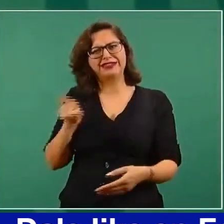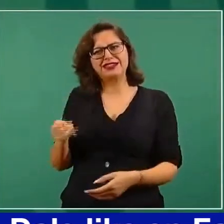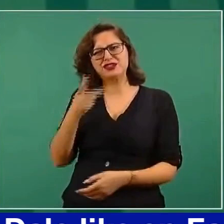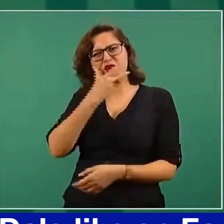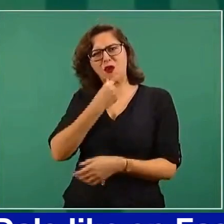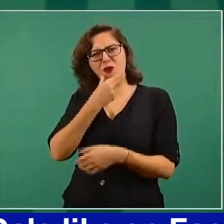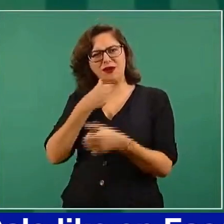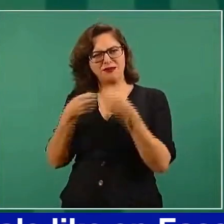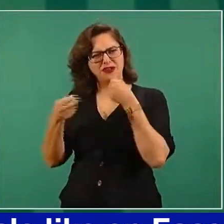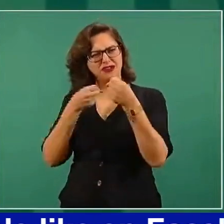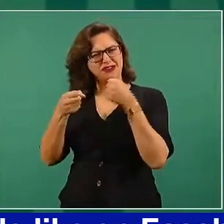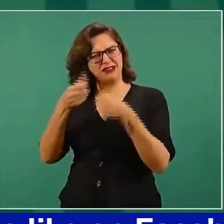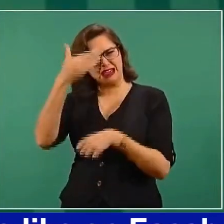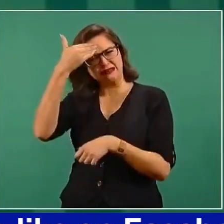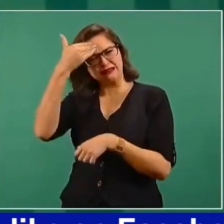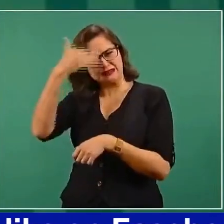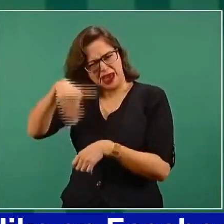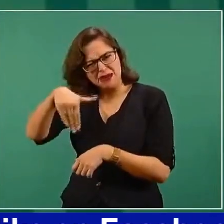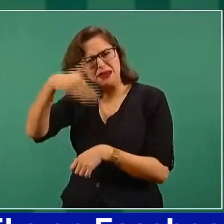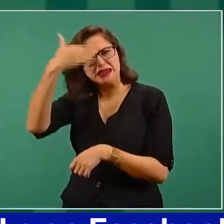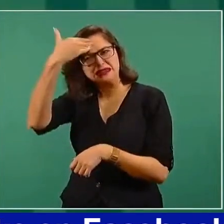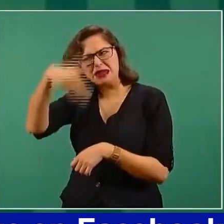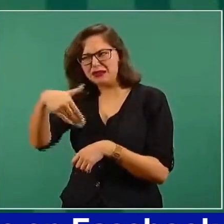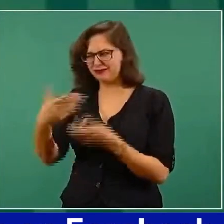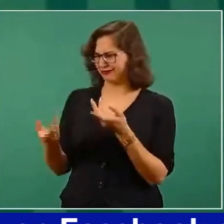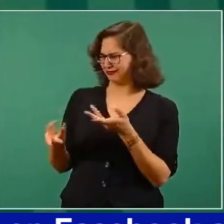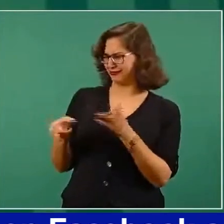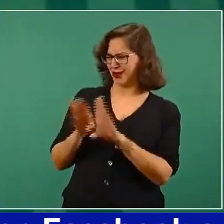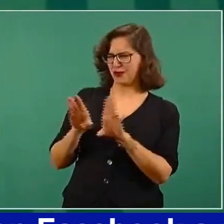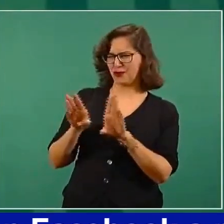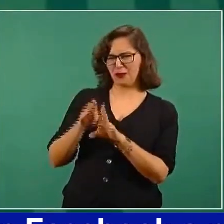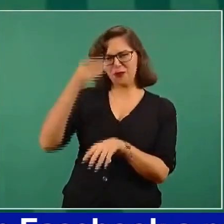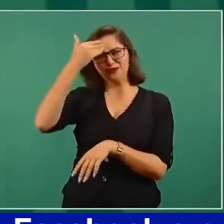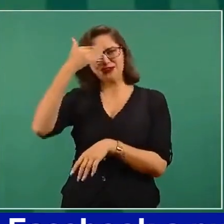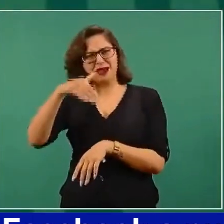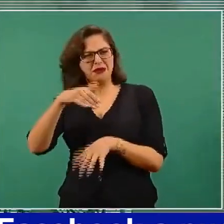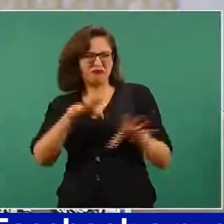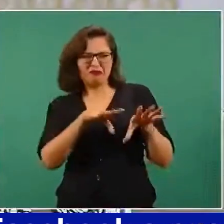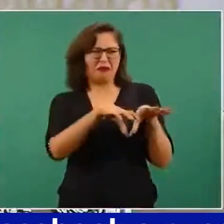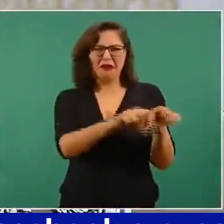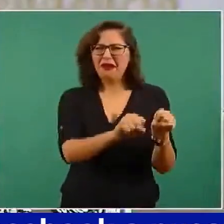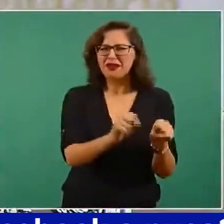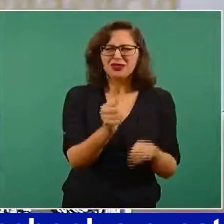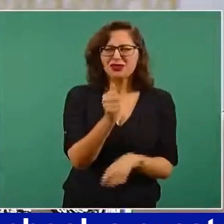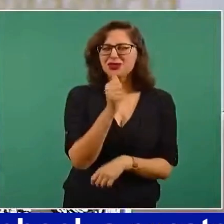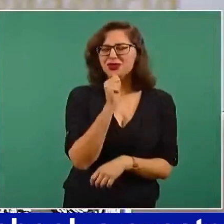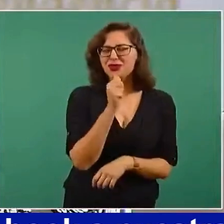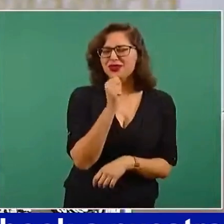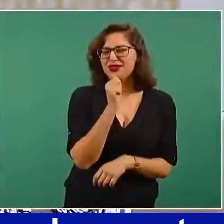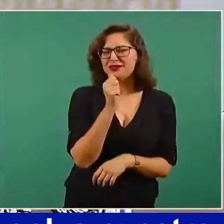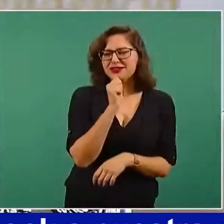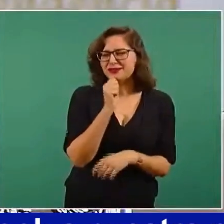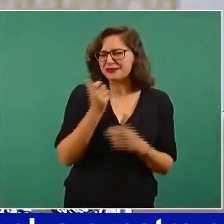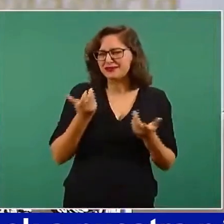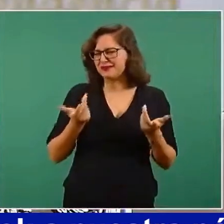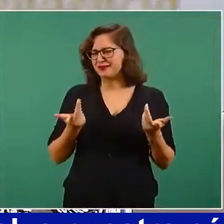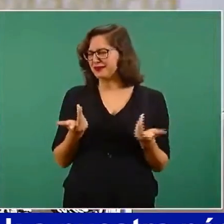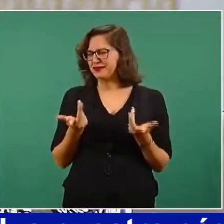que entraran a la famosa cabaña en donde presuntamente estaban